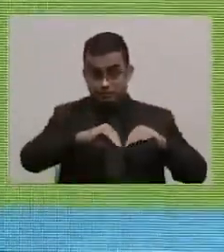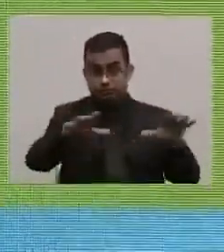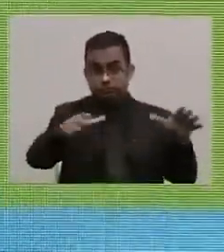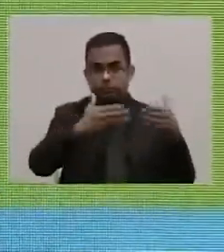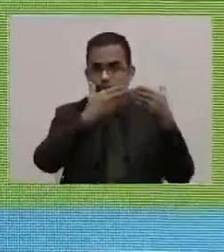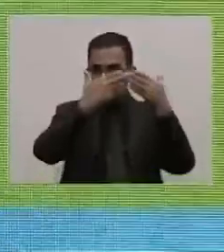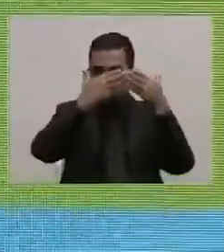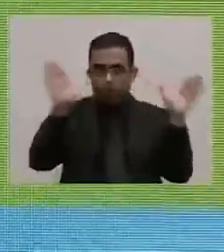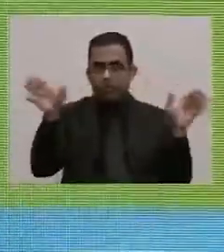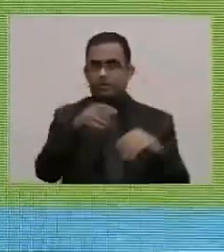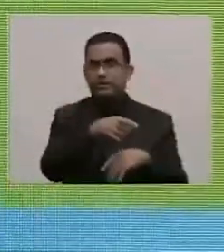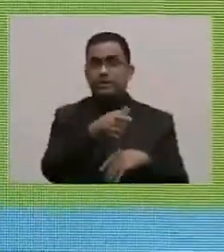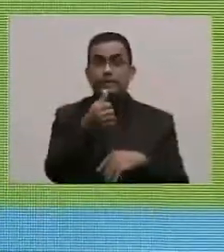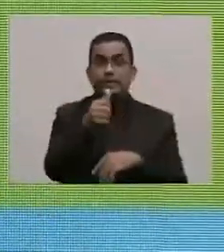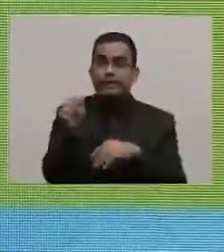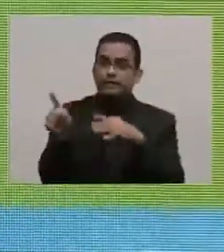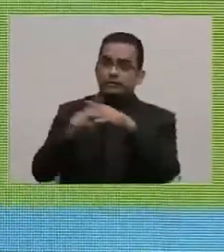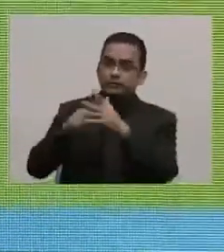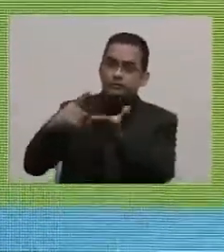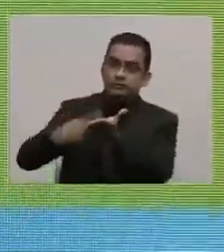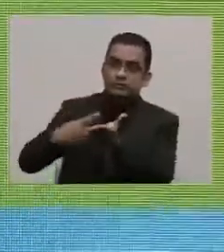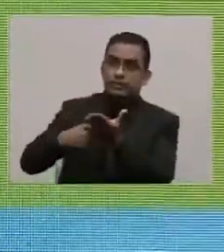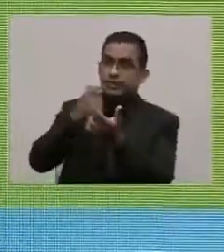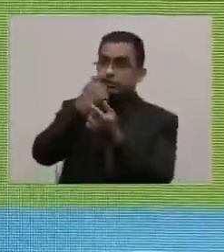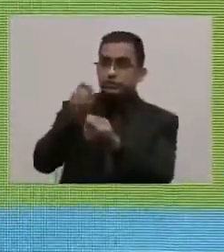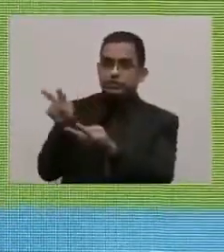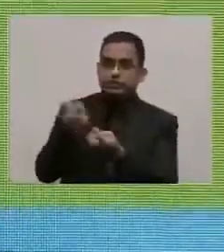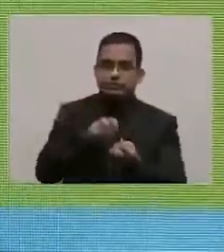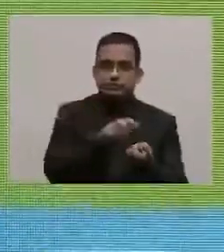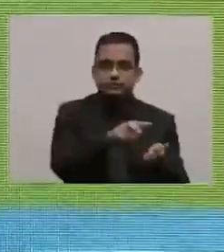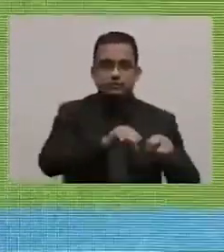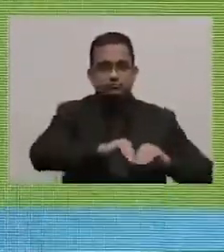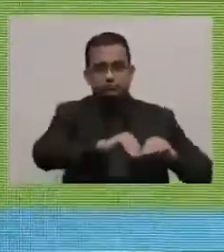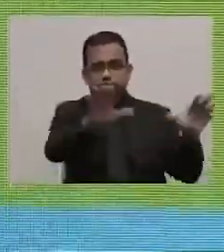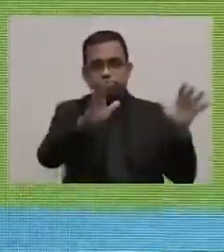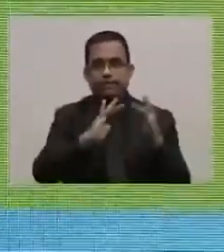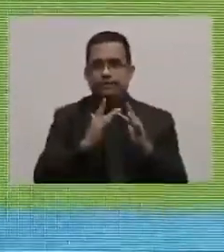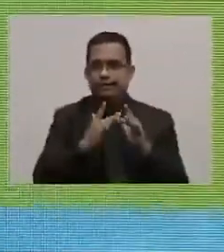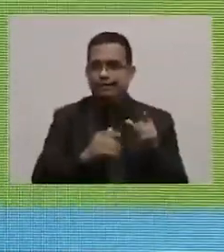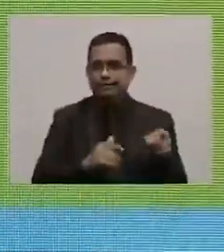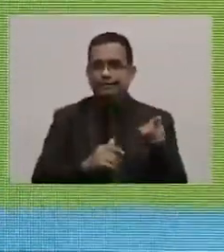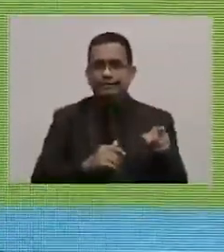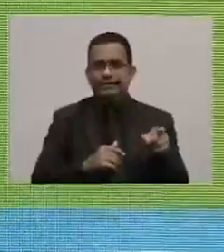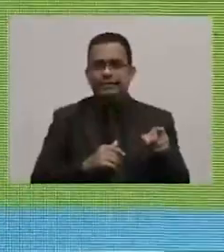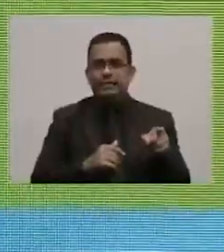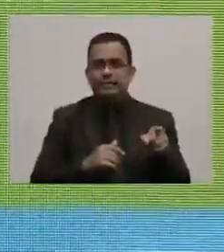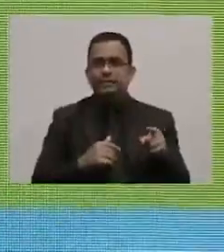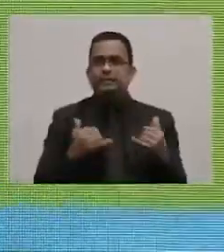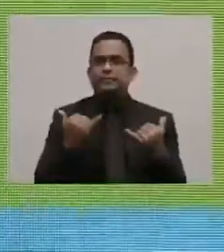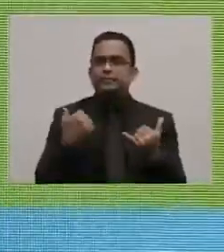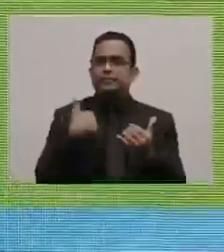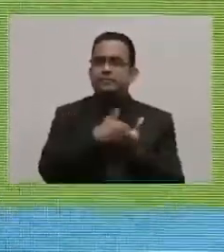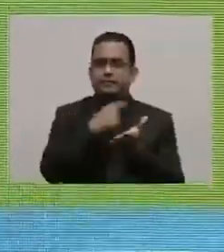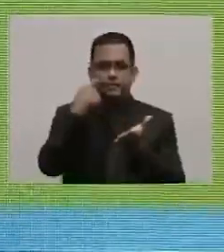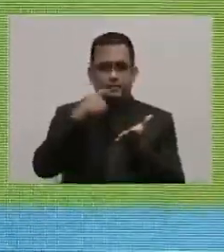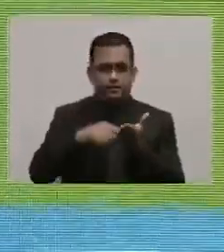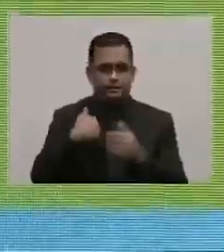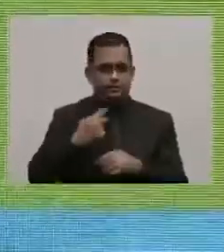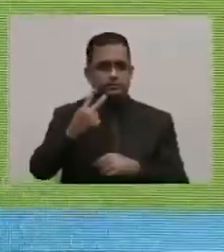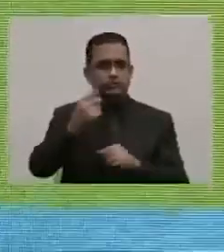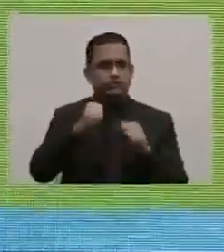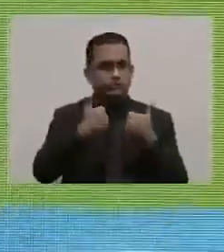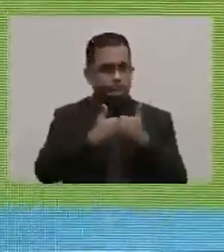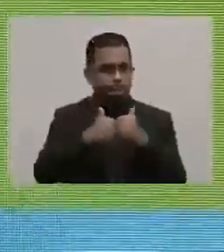abierta sobre los asuntos de interés general. Termina la cita. La actual perspectiva nos plantea dos desafíos